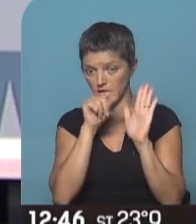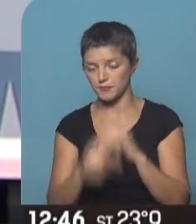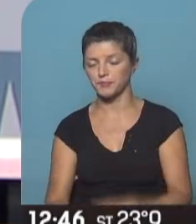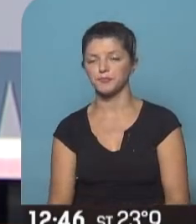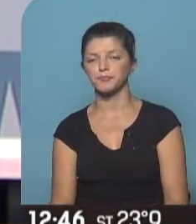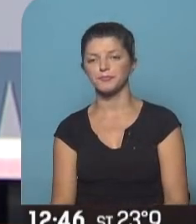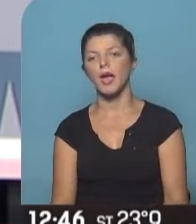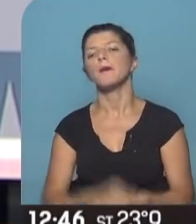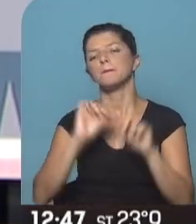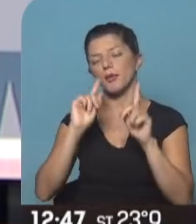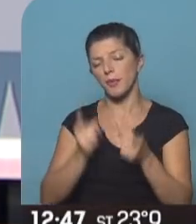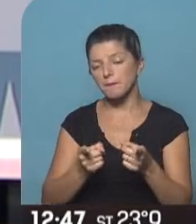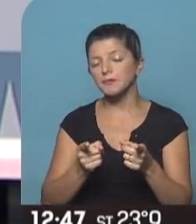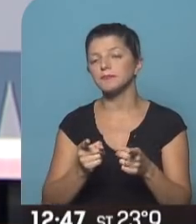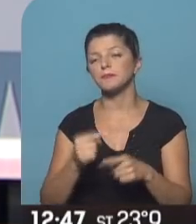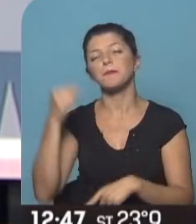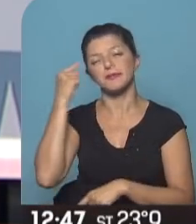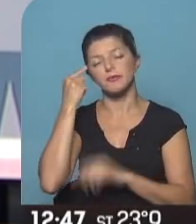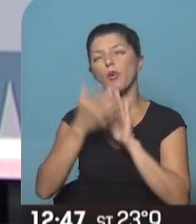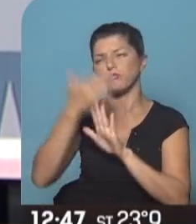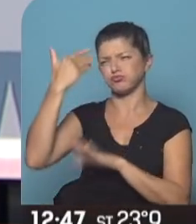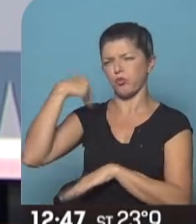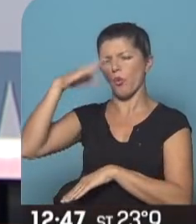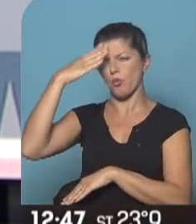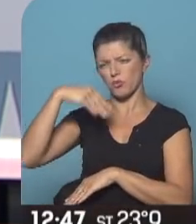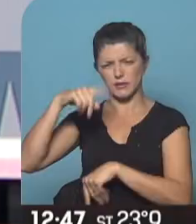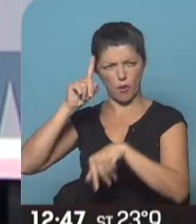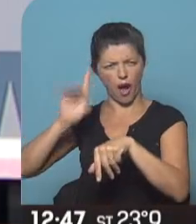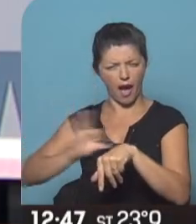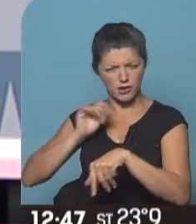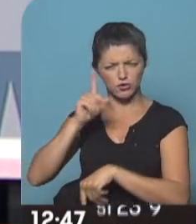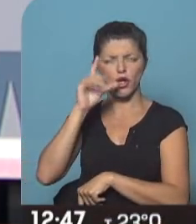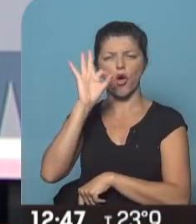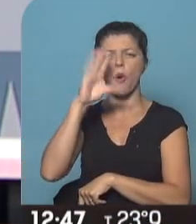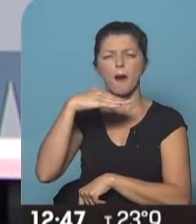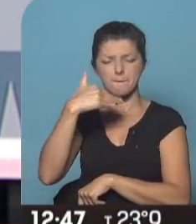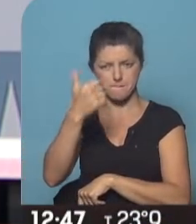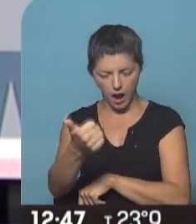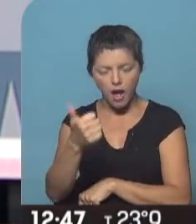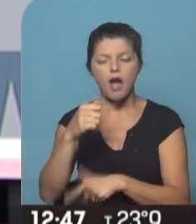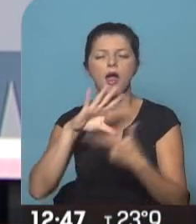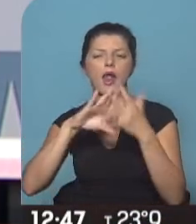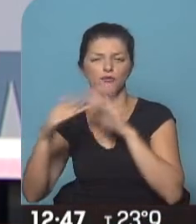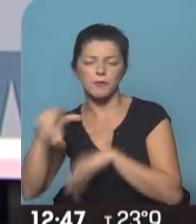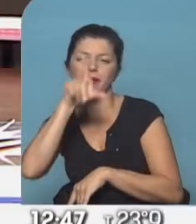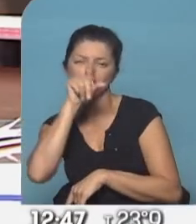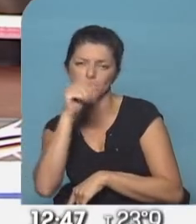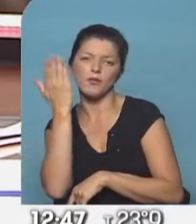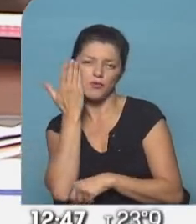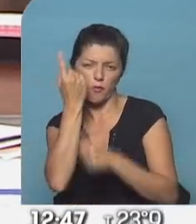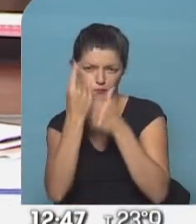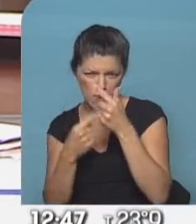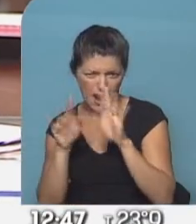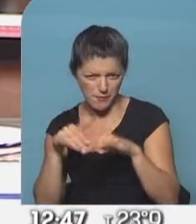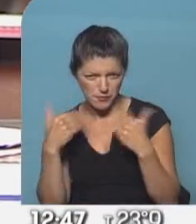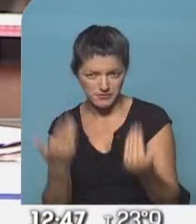no existía, digamos. En los últimos tiempos de Obama empezó, pero no tenía la potencia que tiene ni era utilizada de la manera en la que lo utilizó Trump, que es